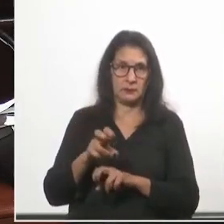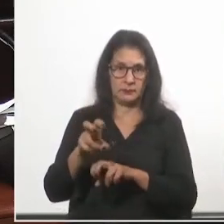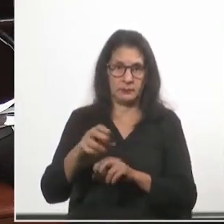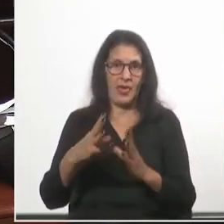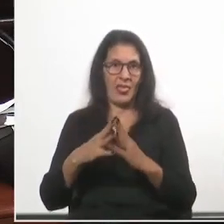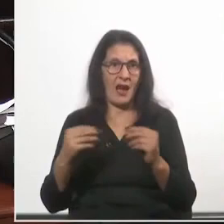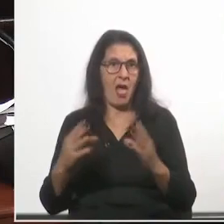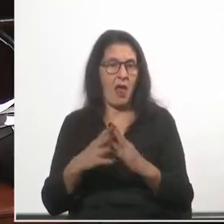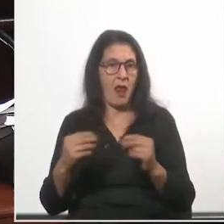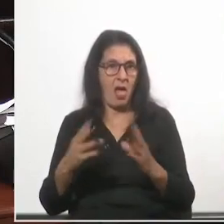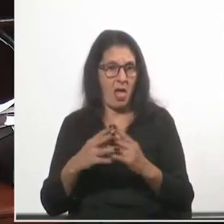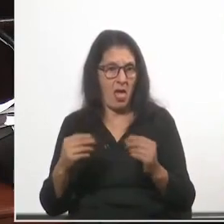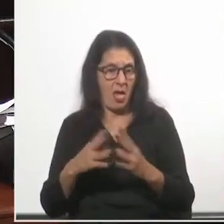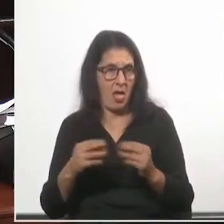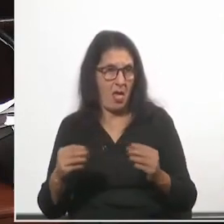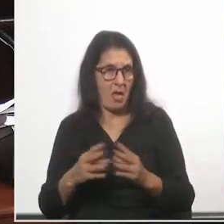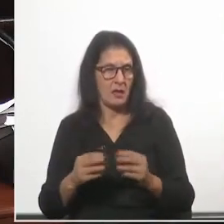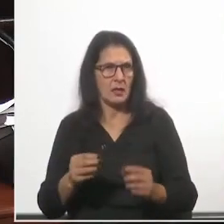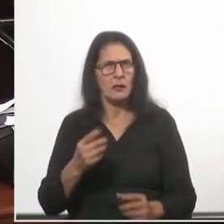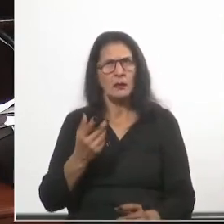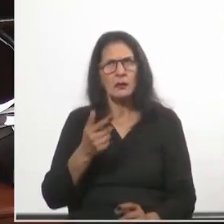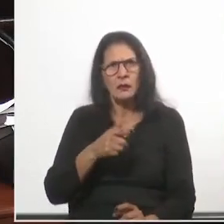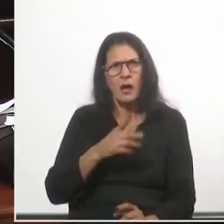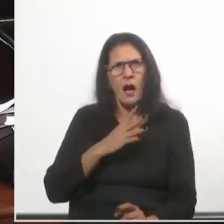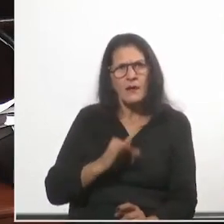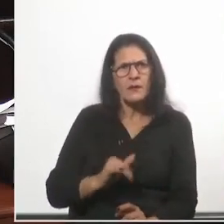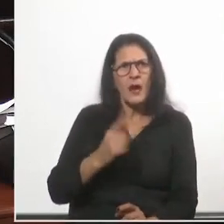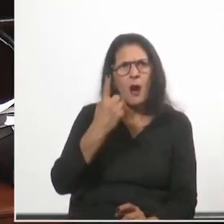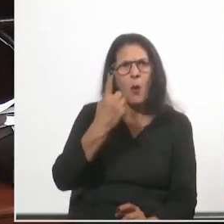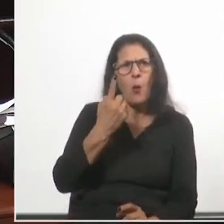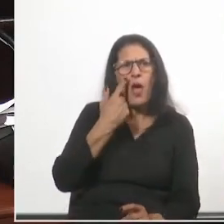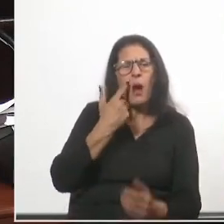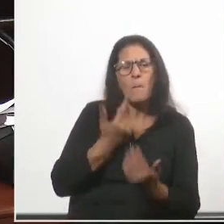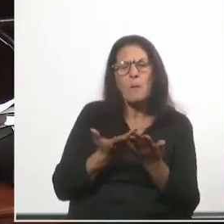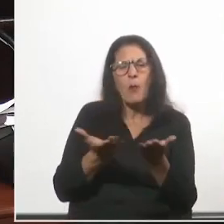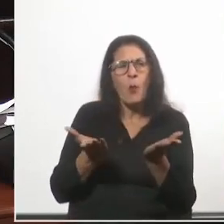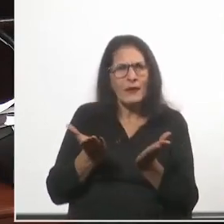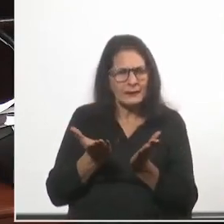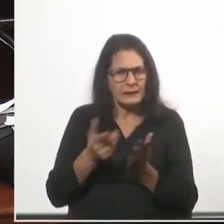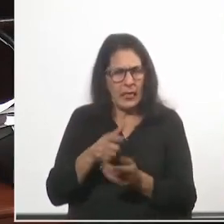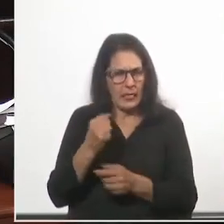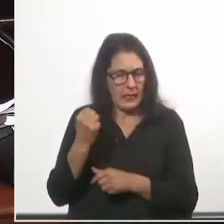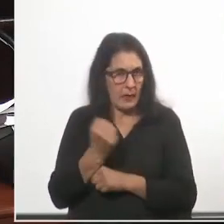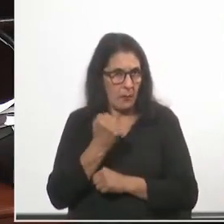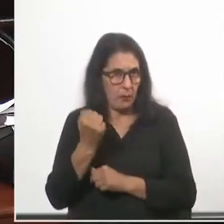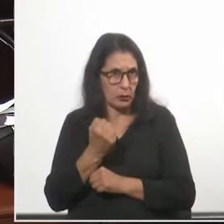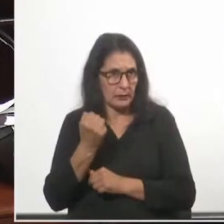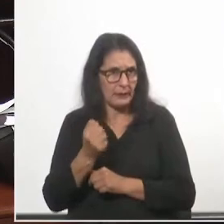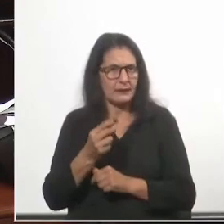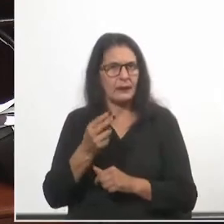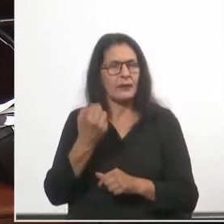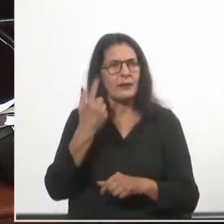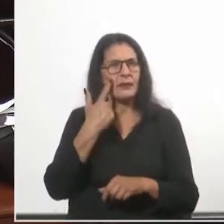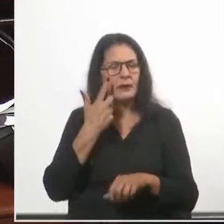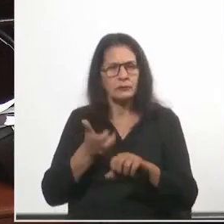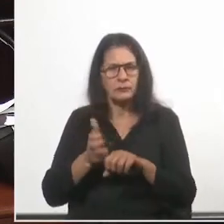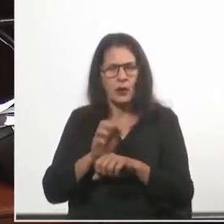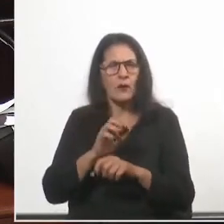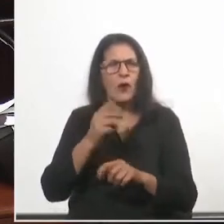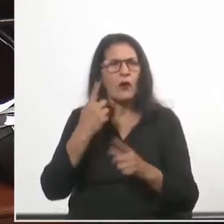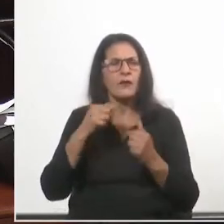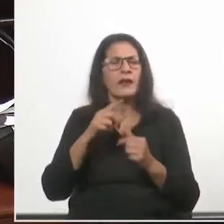lanero, y encontramos que había una muestra muy importante de razas ovinas